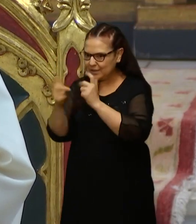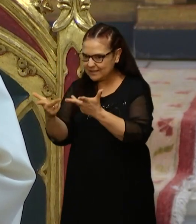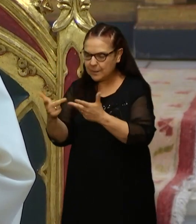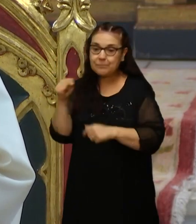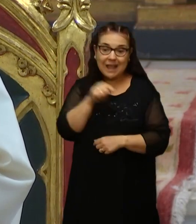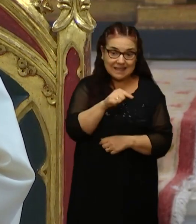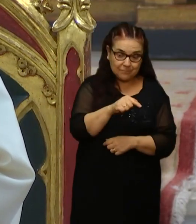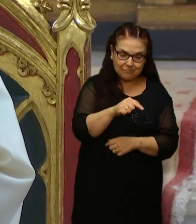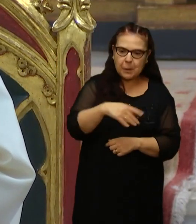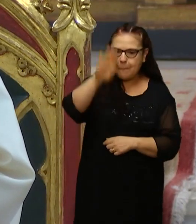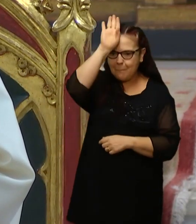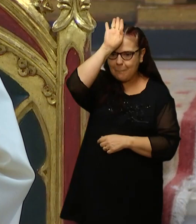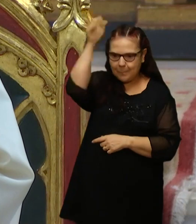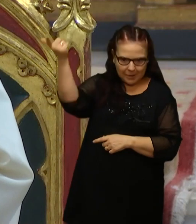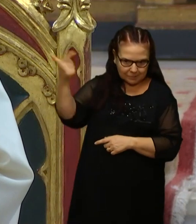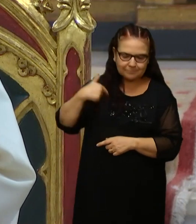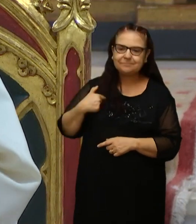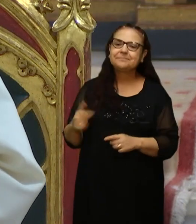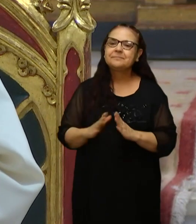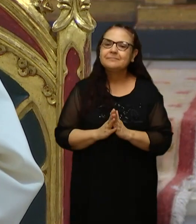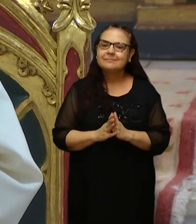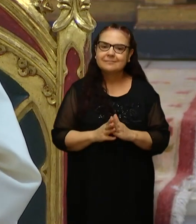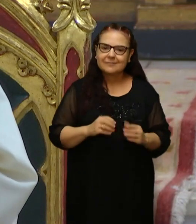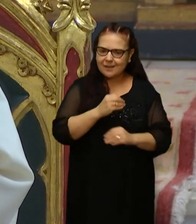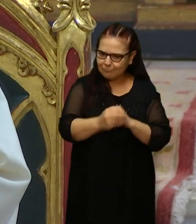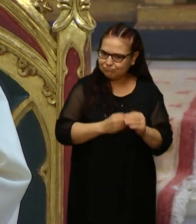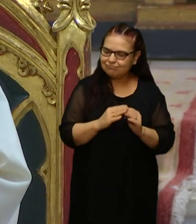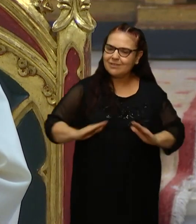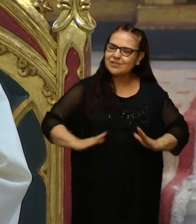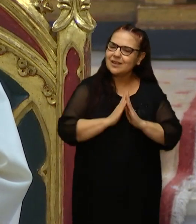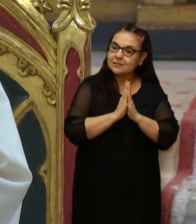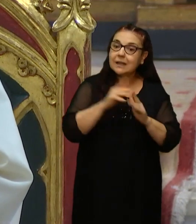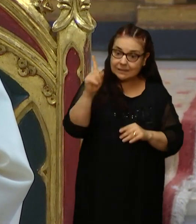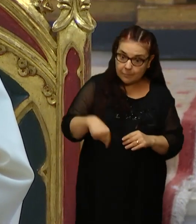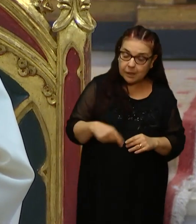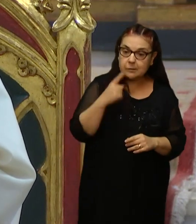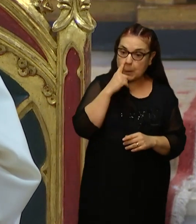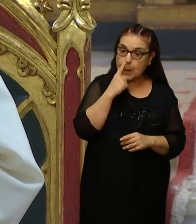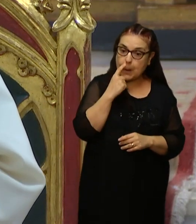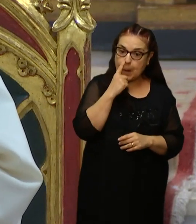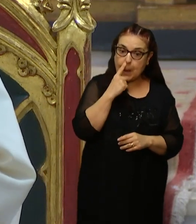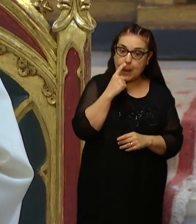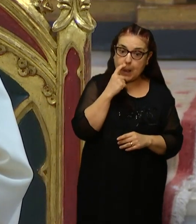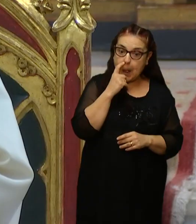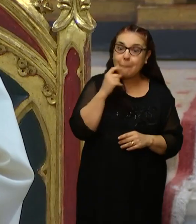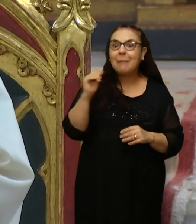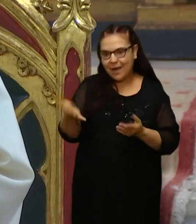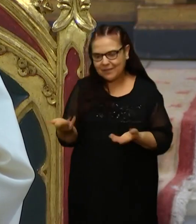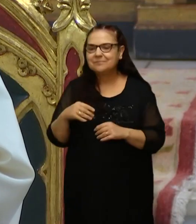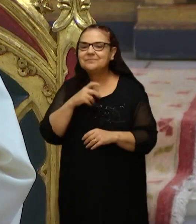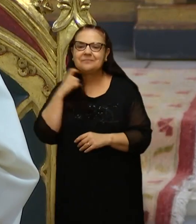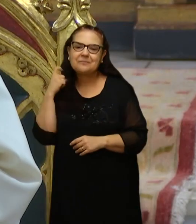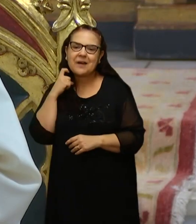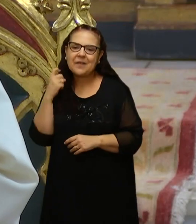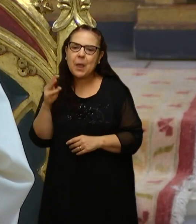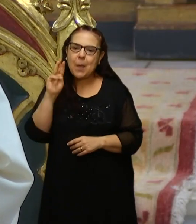canonizó a, aparte de Sor Ángela de la Cruz, también al Padre Poveda,